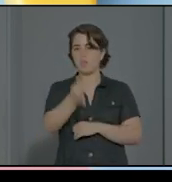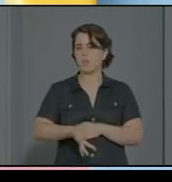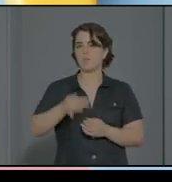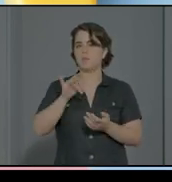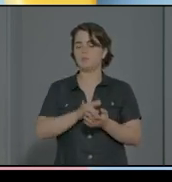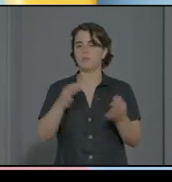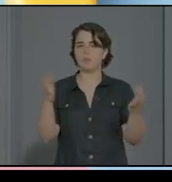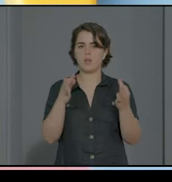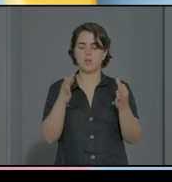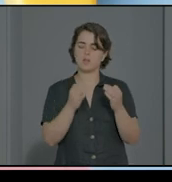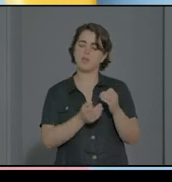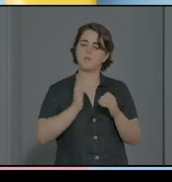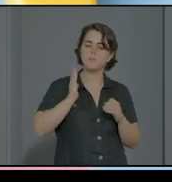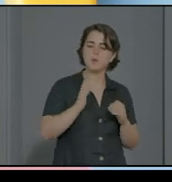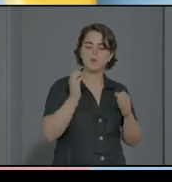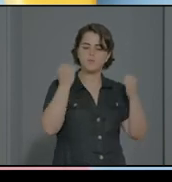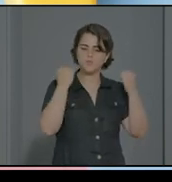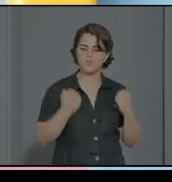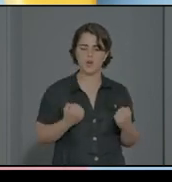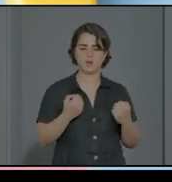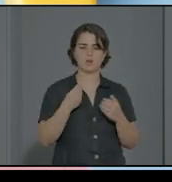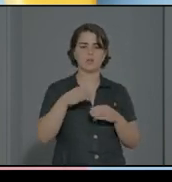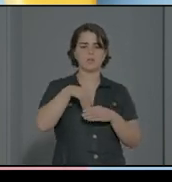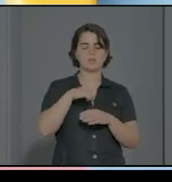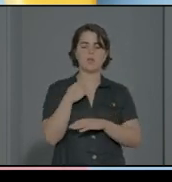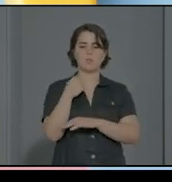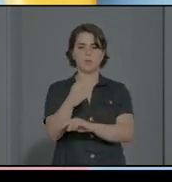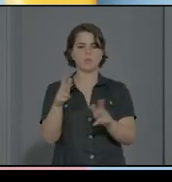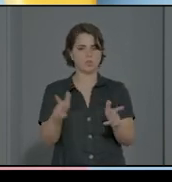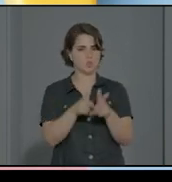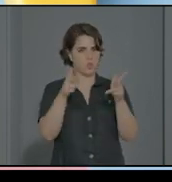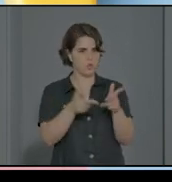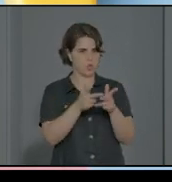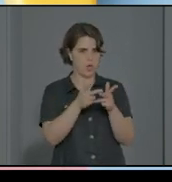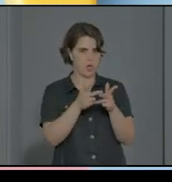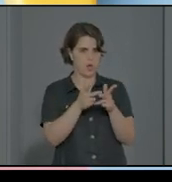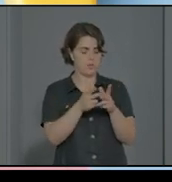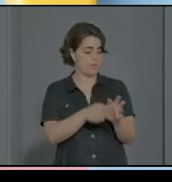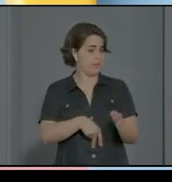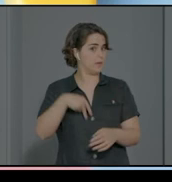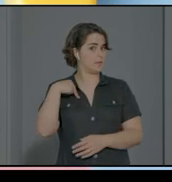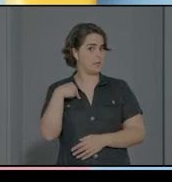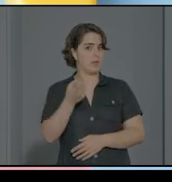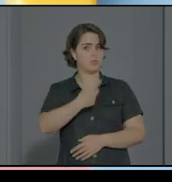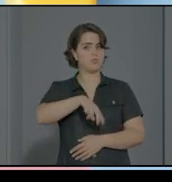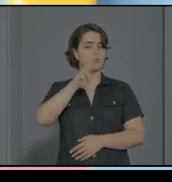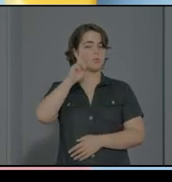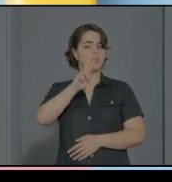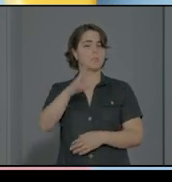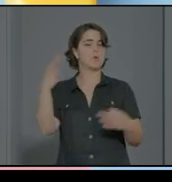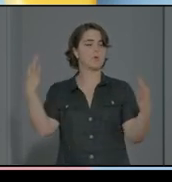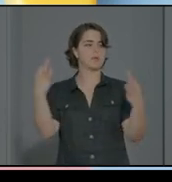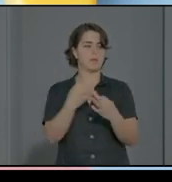de lo que es el apoyo social. En general, lo que vemos nosotros es que